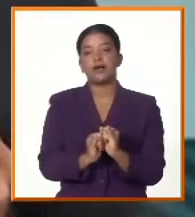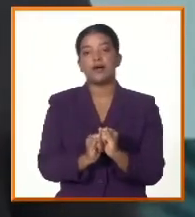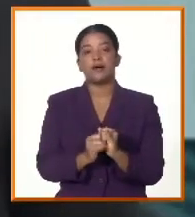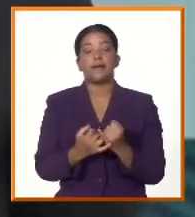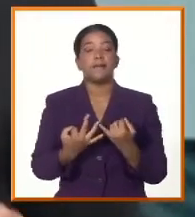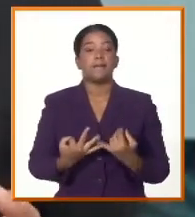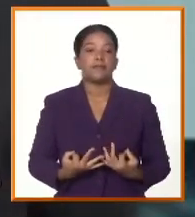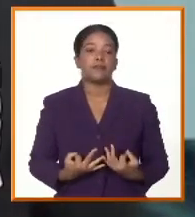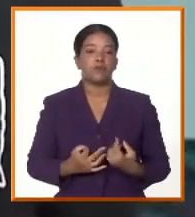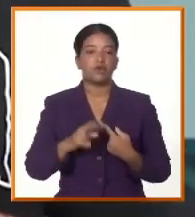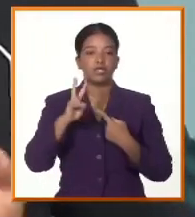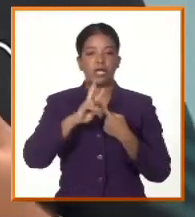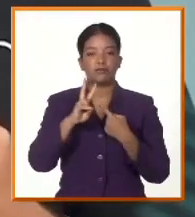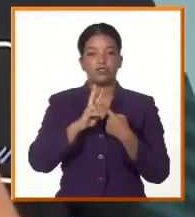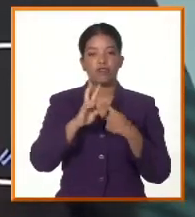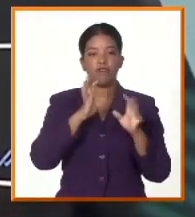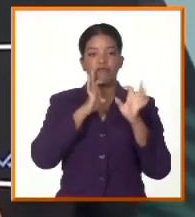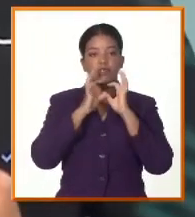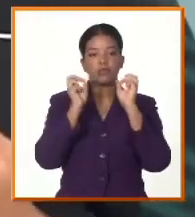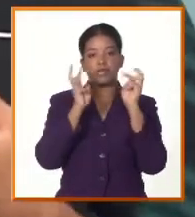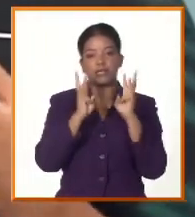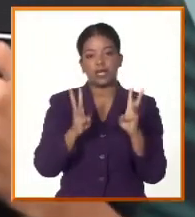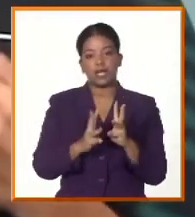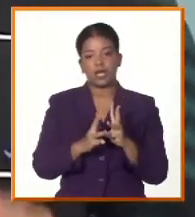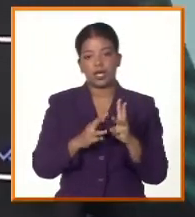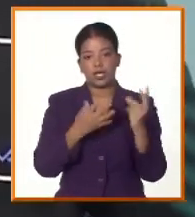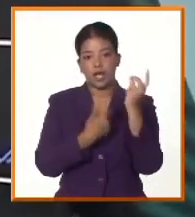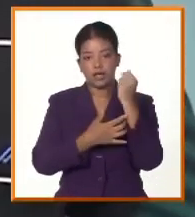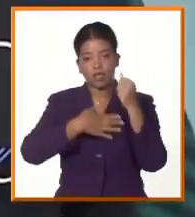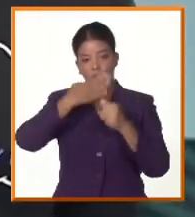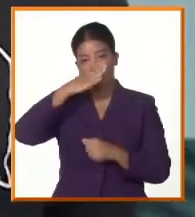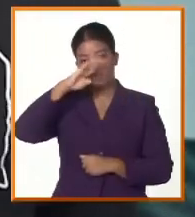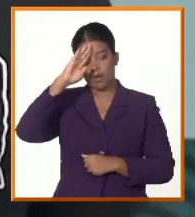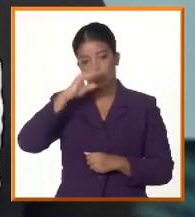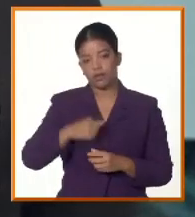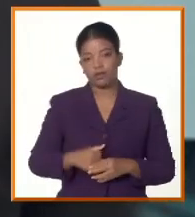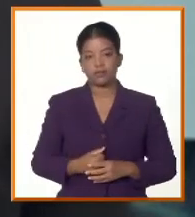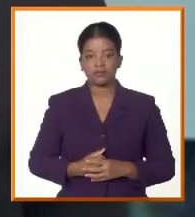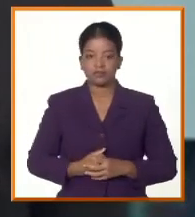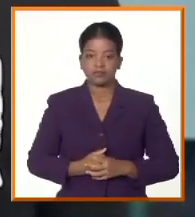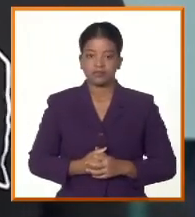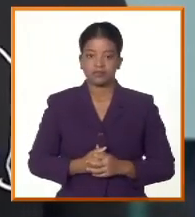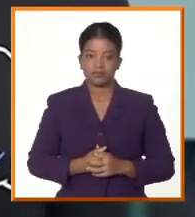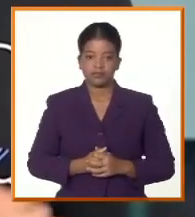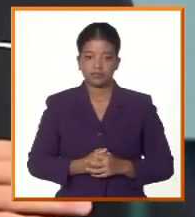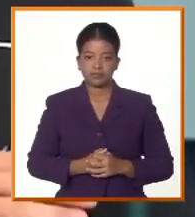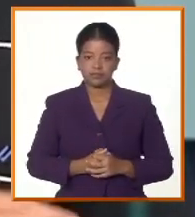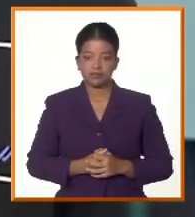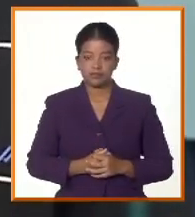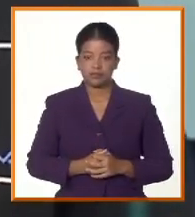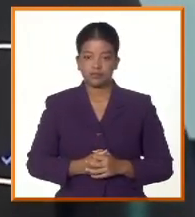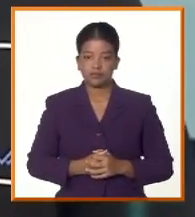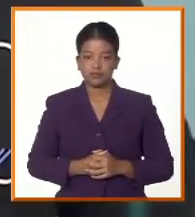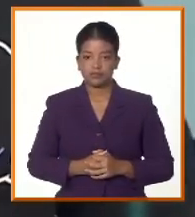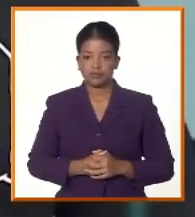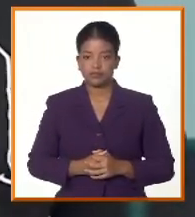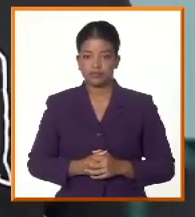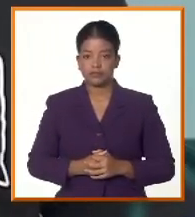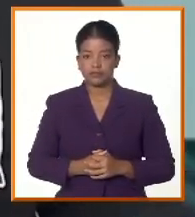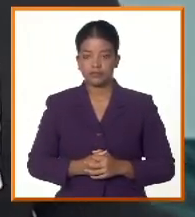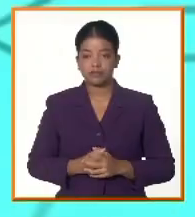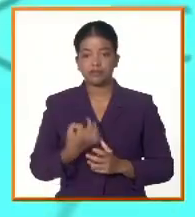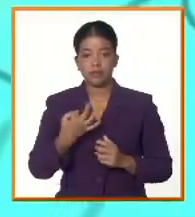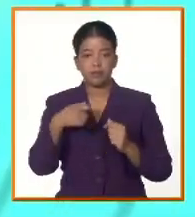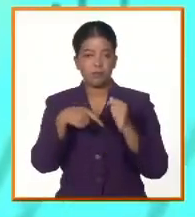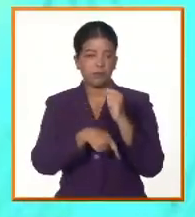opinión que circulan en los medios y en las redes sobre la realidad cubana vamos a rasgar la costura de la manipulación mediática y adentrarnos en la lista filosa de